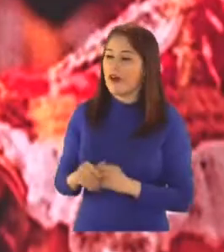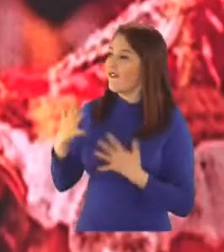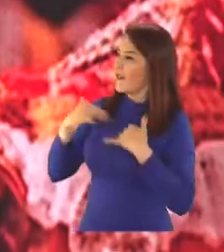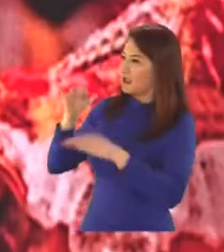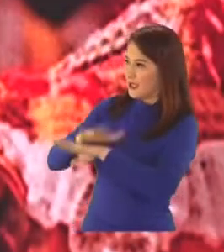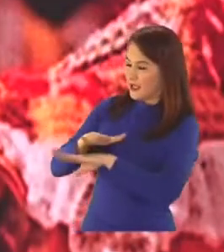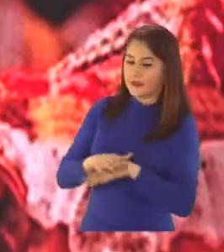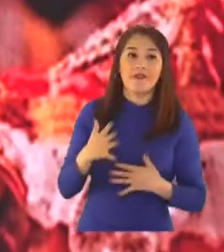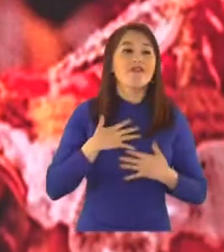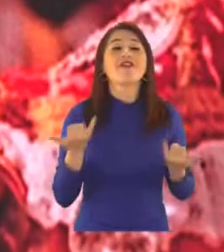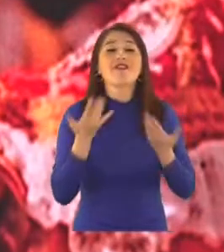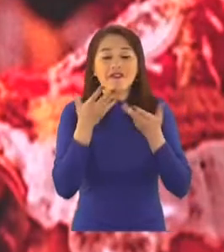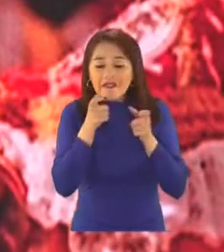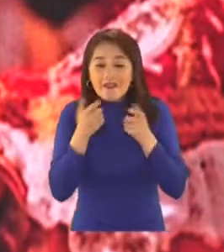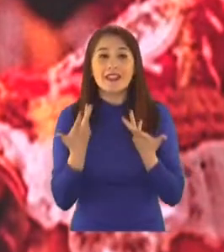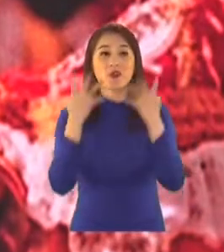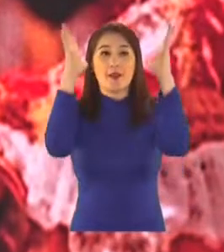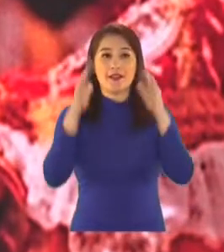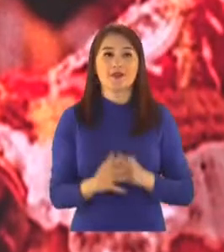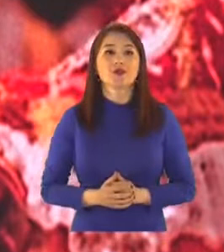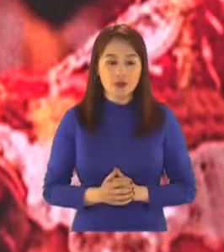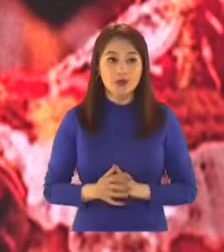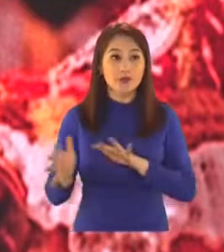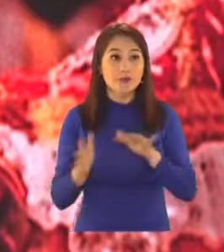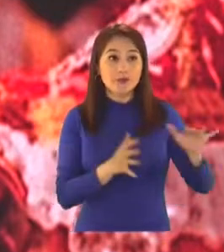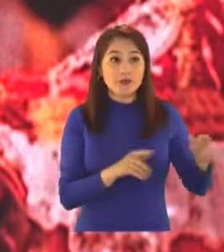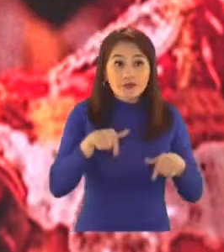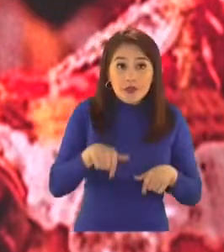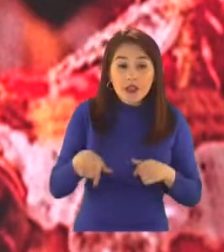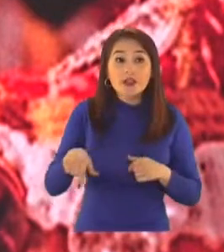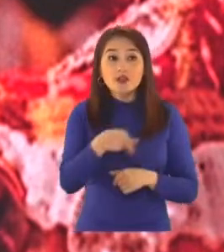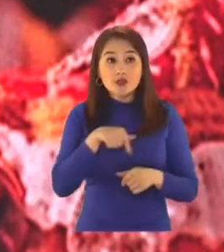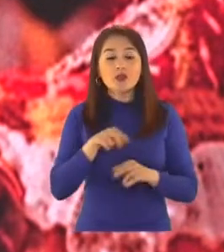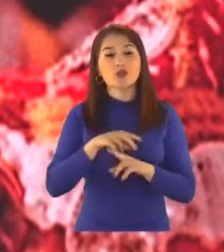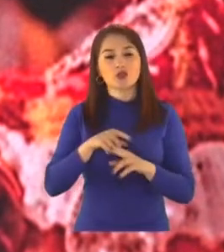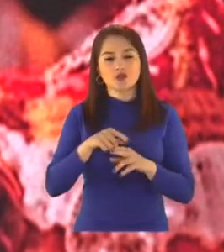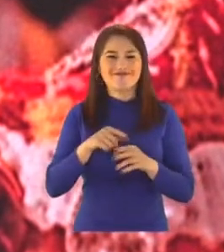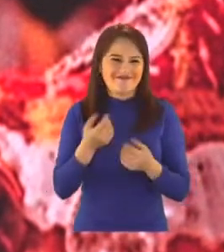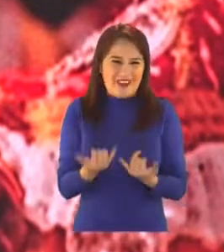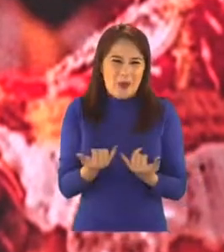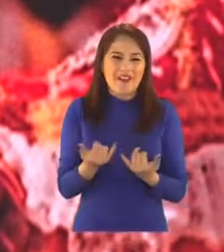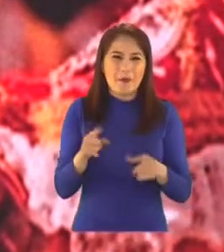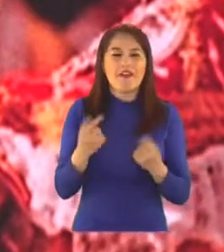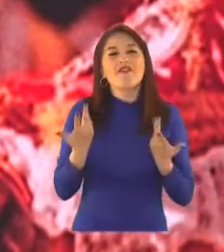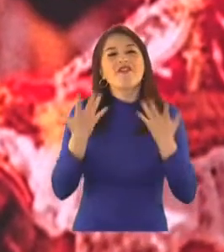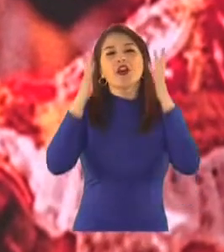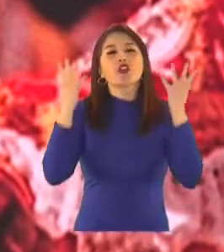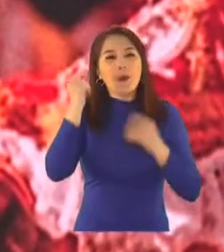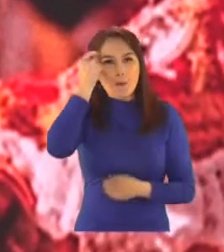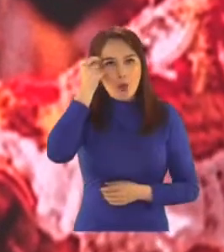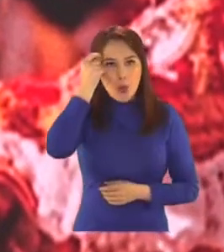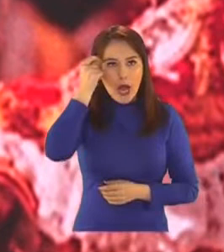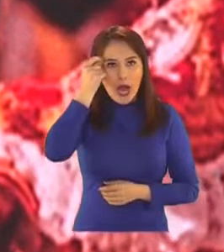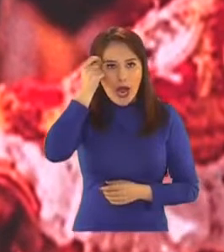y feliz cumpleaños. Vean, y Buga no se queda atrás porque por estos días se celebra Festibuga, que es considerado uno de los más importantes en